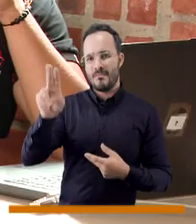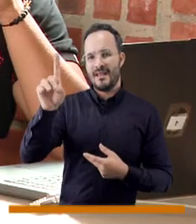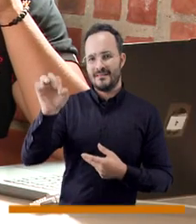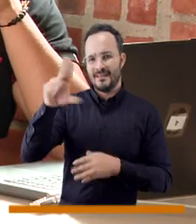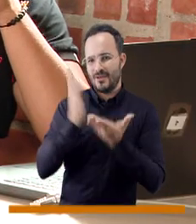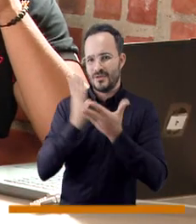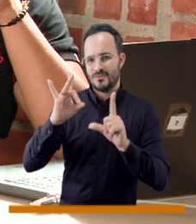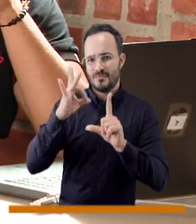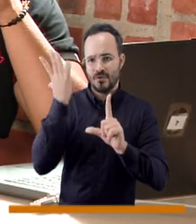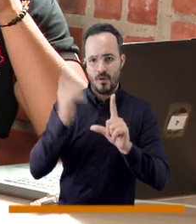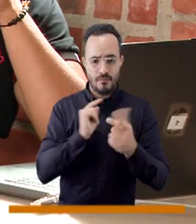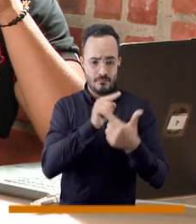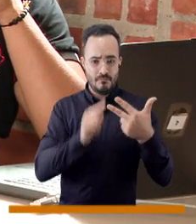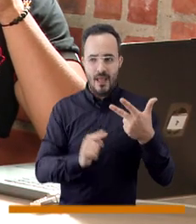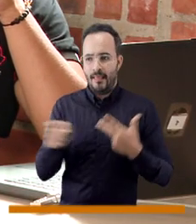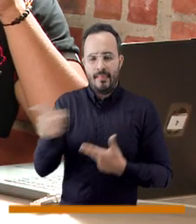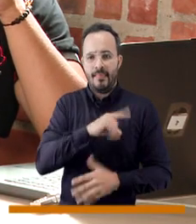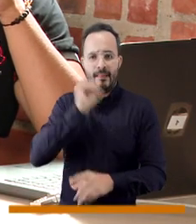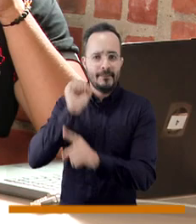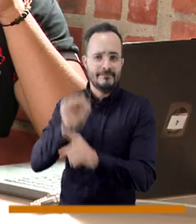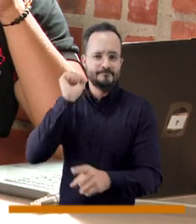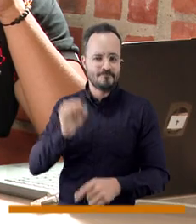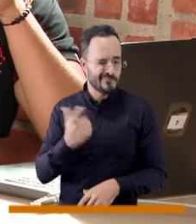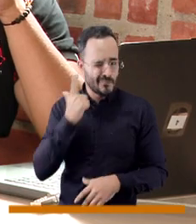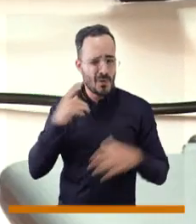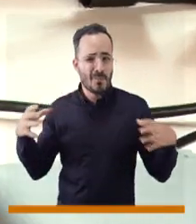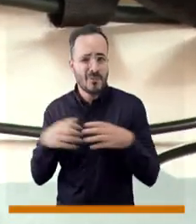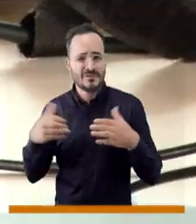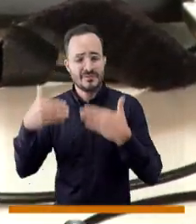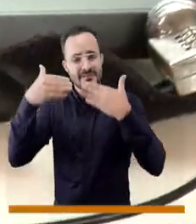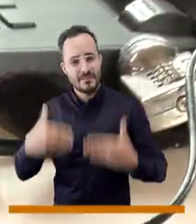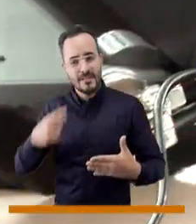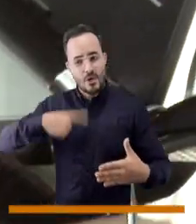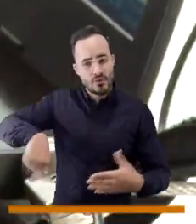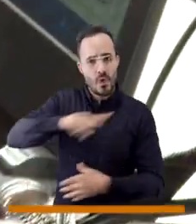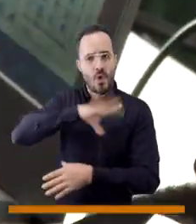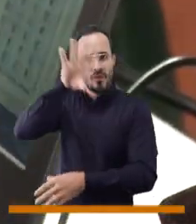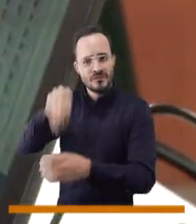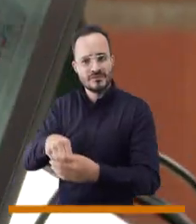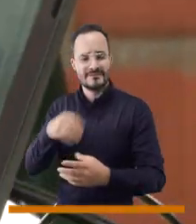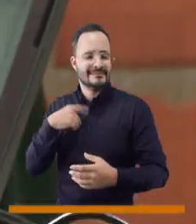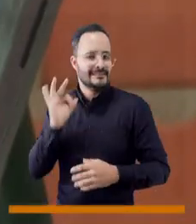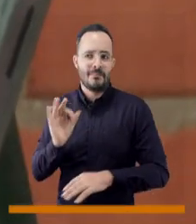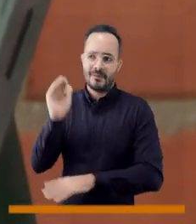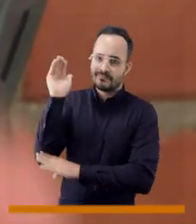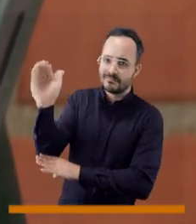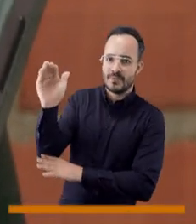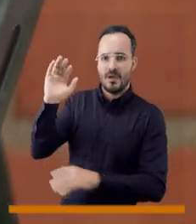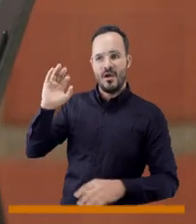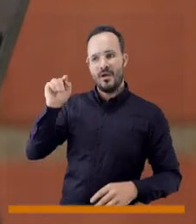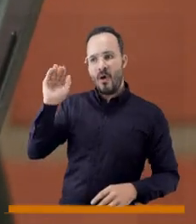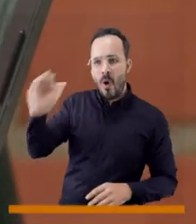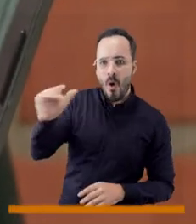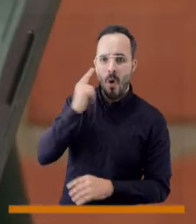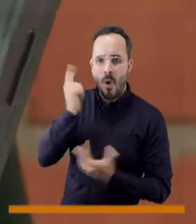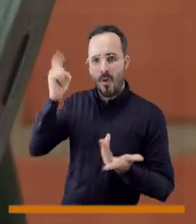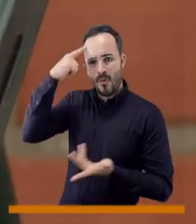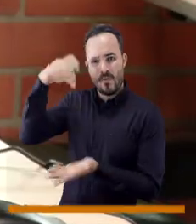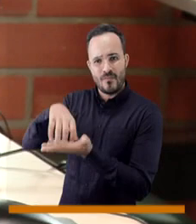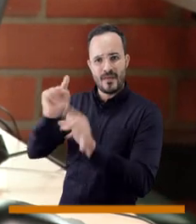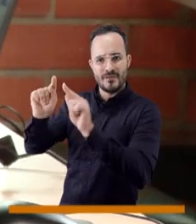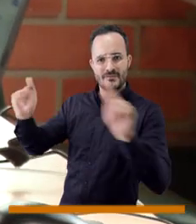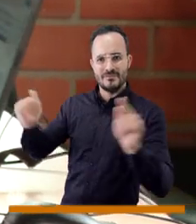programas Blended. Y es por ende que nosotros como sociedad, como población con discapacidad, les pedimos muchas veces a los